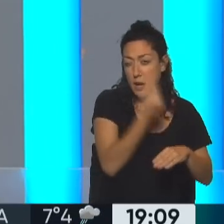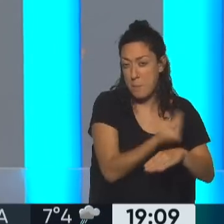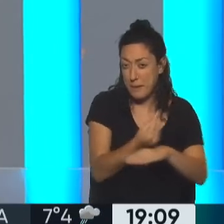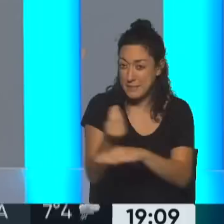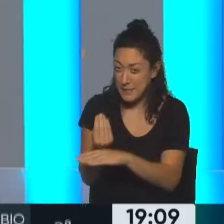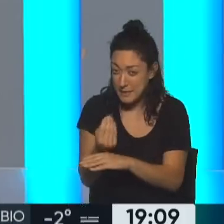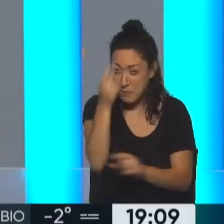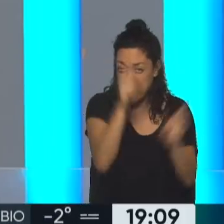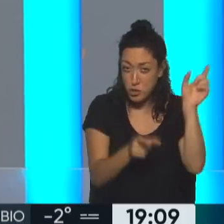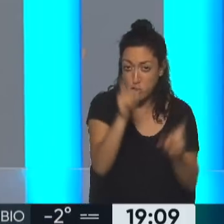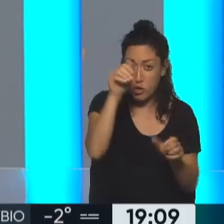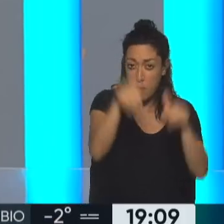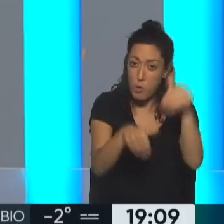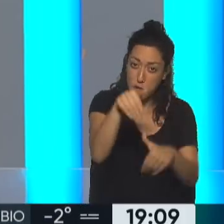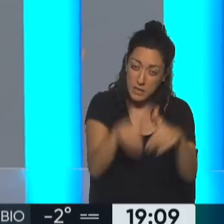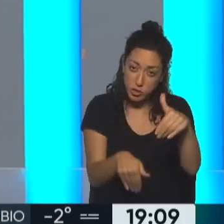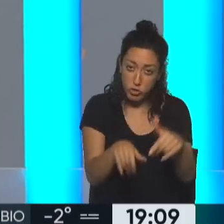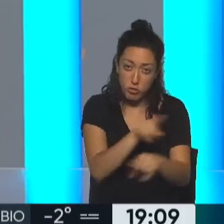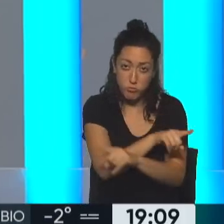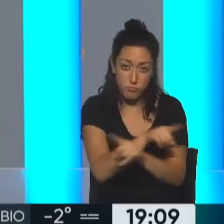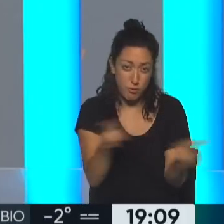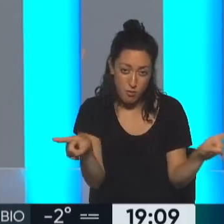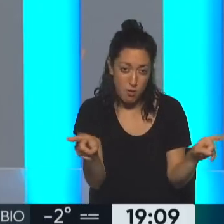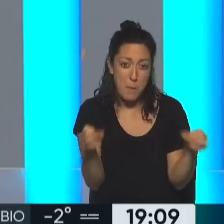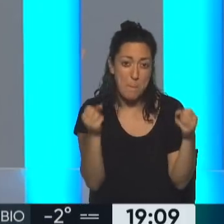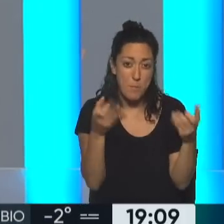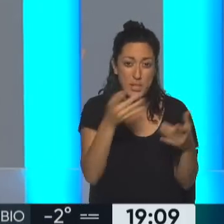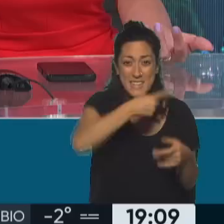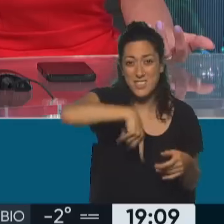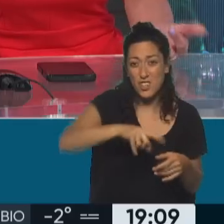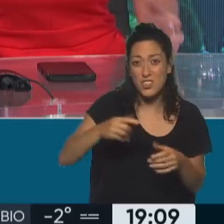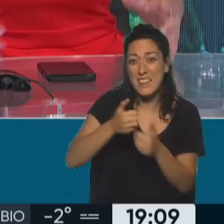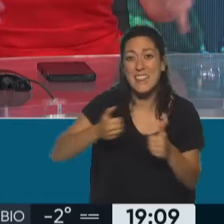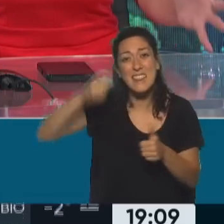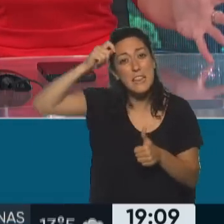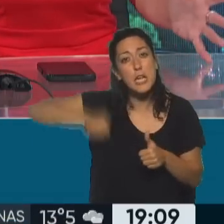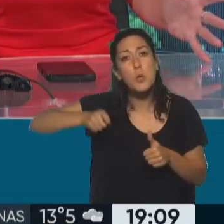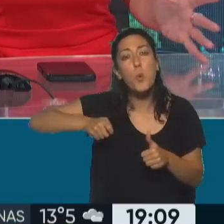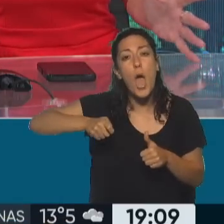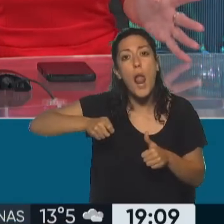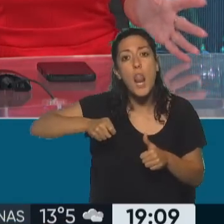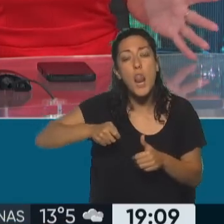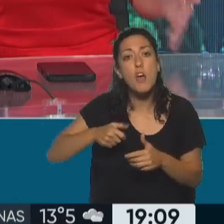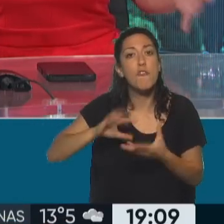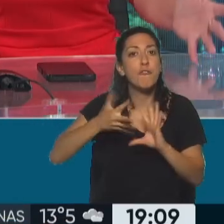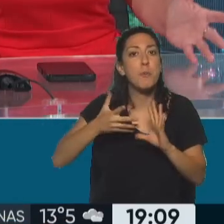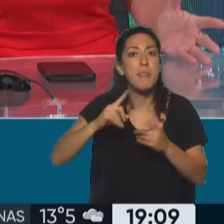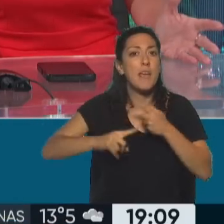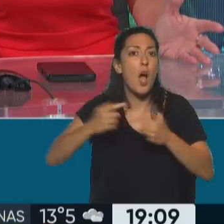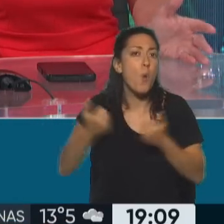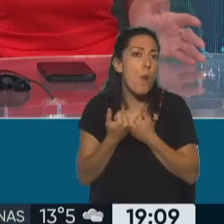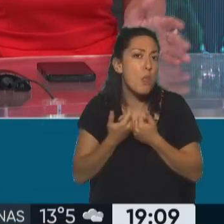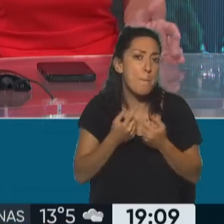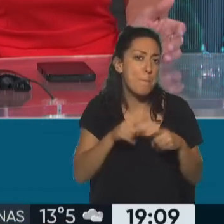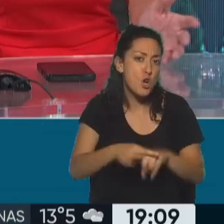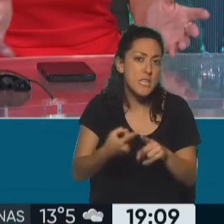las personas que han votado su plataforma electoral, porque la verdad que concurren a los tribunales para resolver cuestiones que son del consenso político, del ámbito